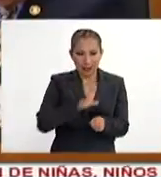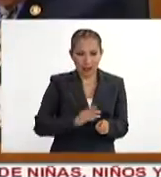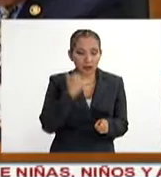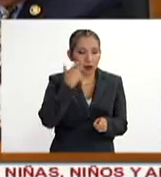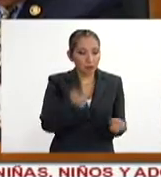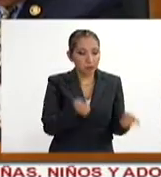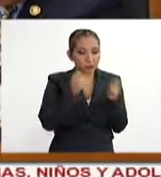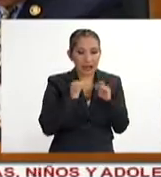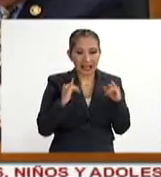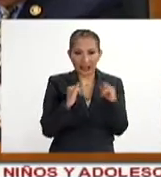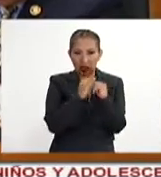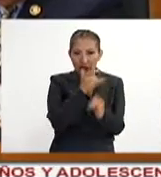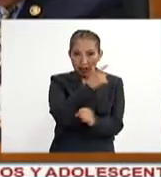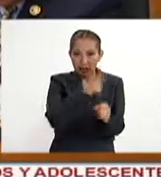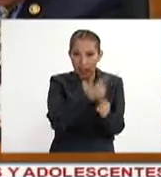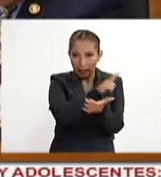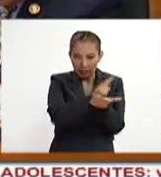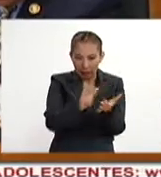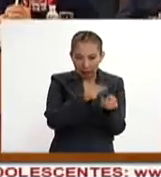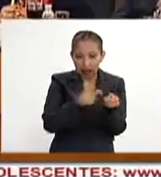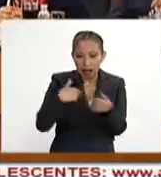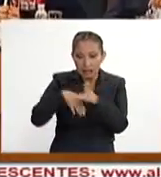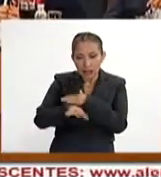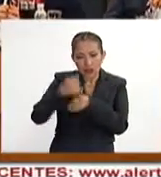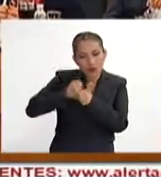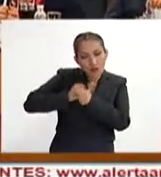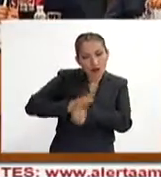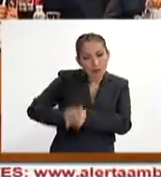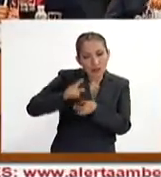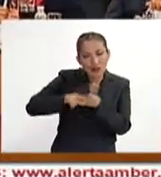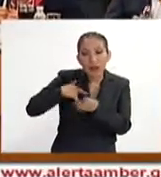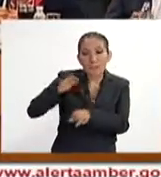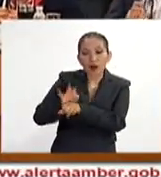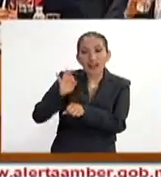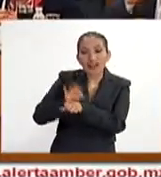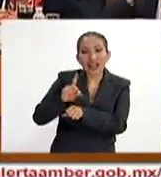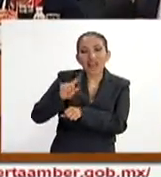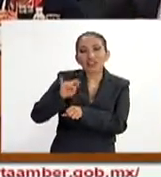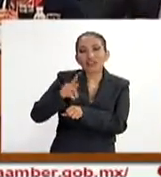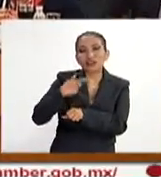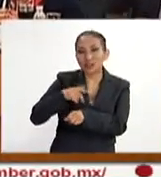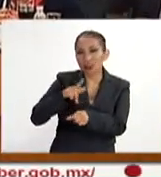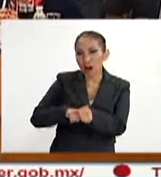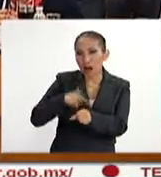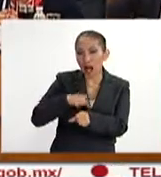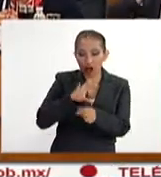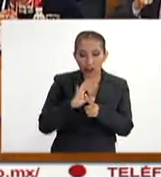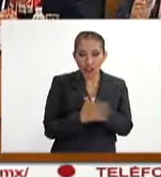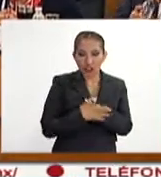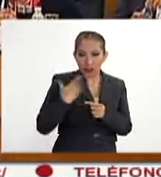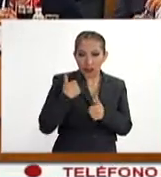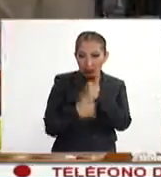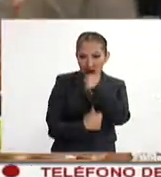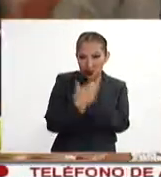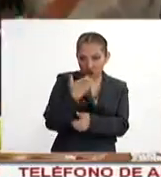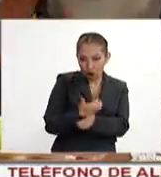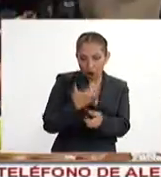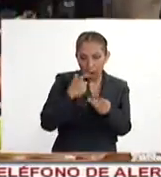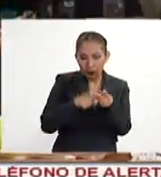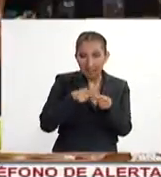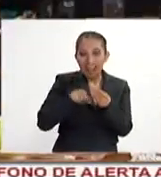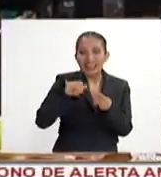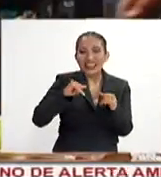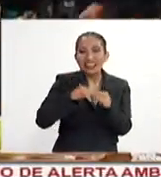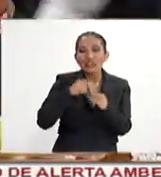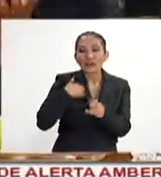ocupar cargos en el Instituto Nacional de Transparencia, Acceso a la Información y Protección de Datos Personales, la Comisión Federal de Competencia Económica